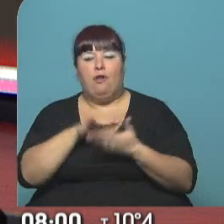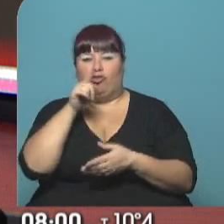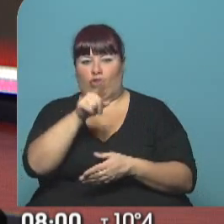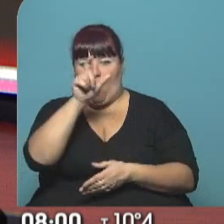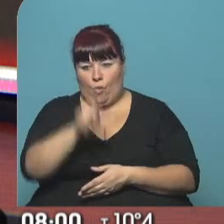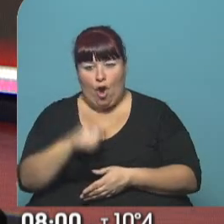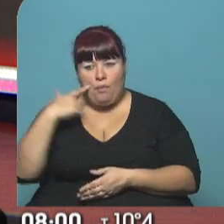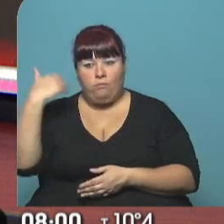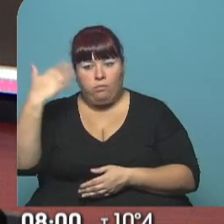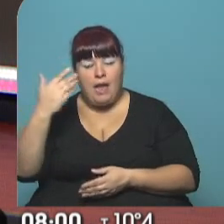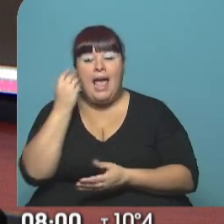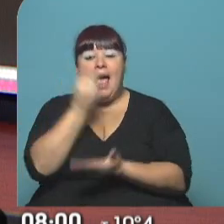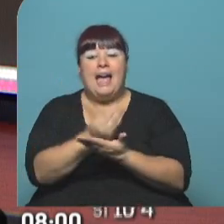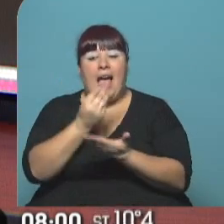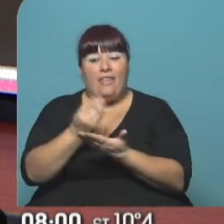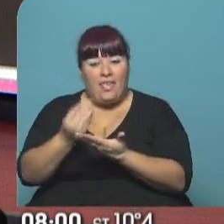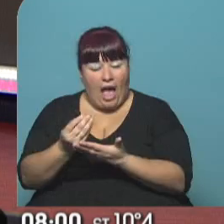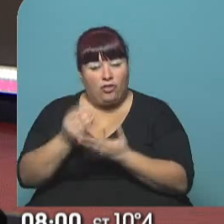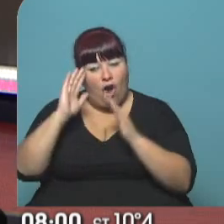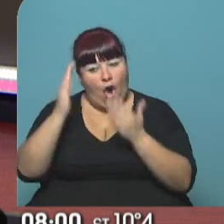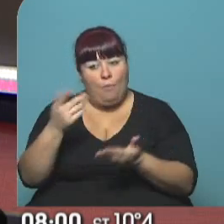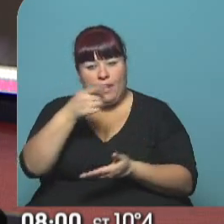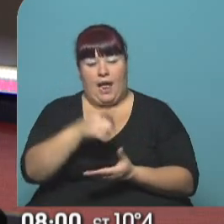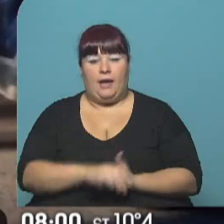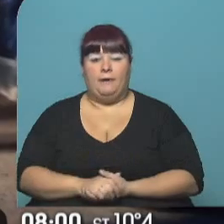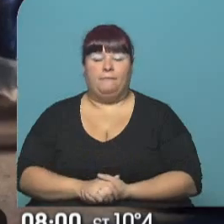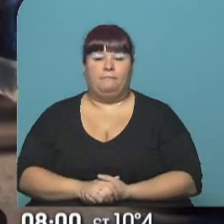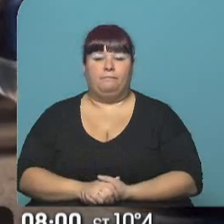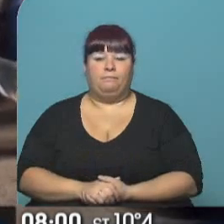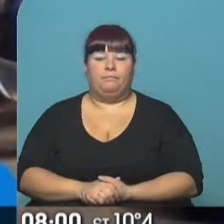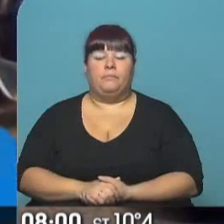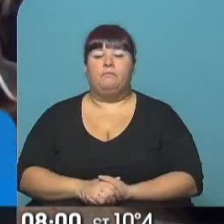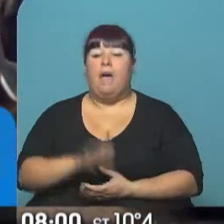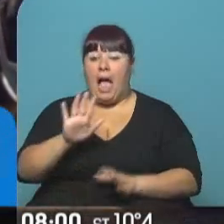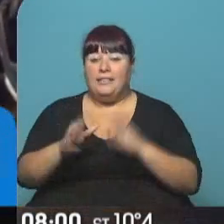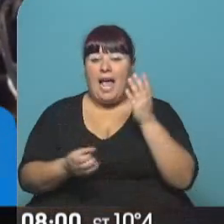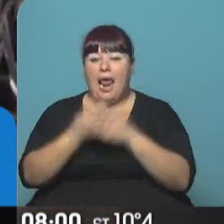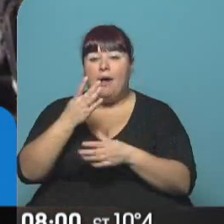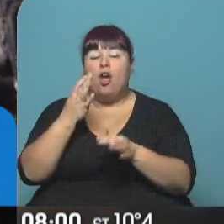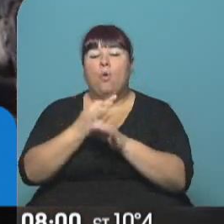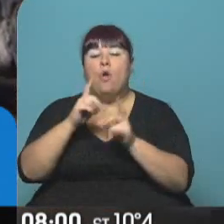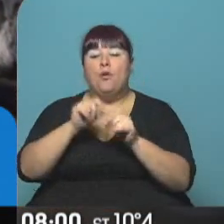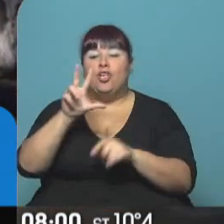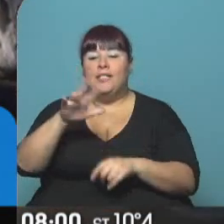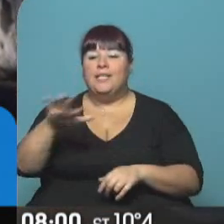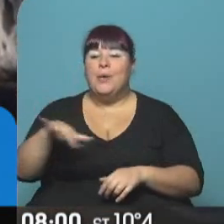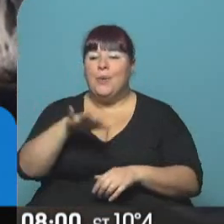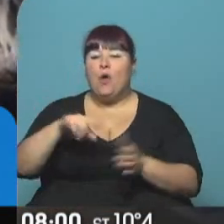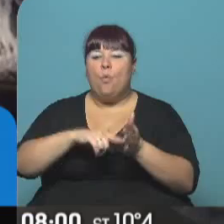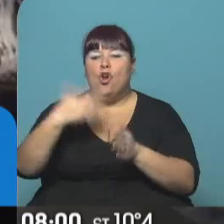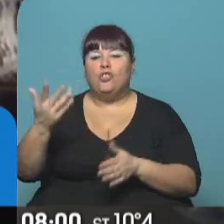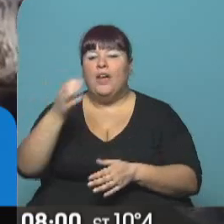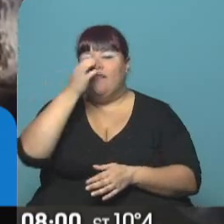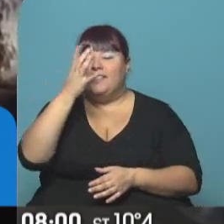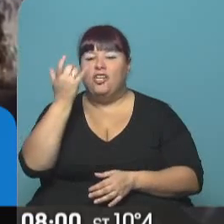alusión a él en su discurso. Los candidatos recordaron a Maldonado. Así amaneció la escuela número 3 de la localidad bonaerense